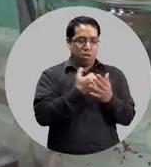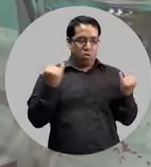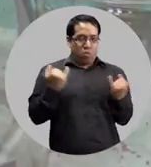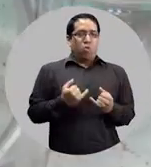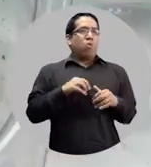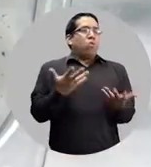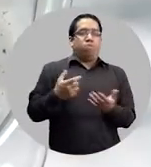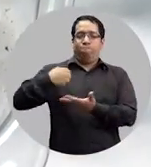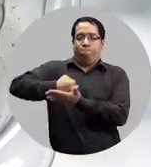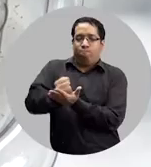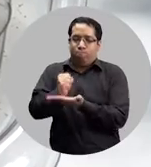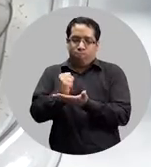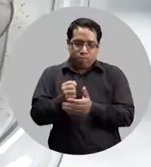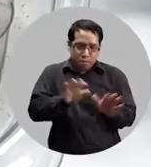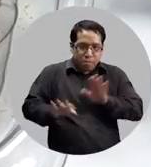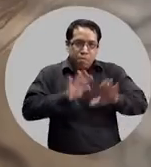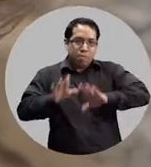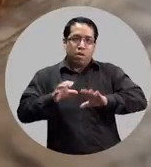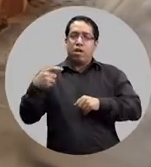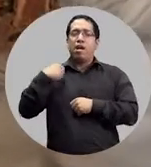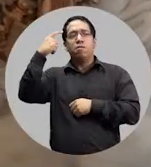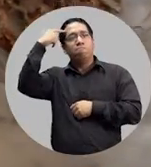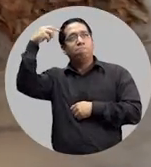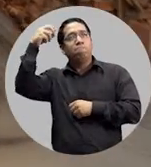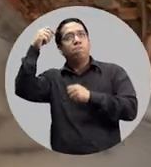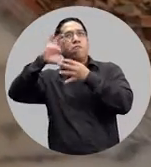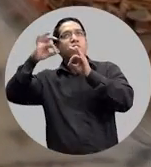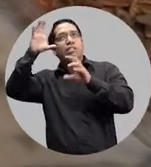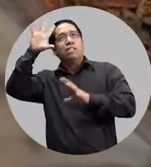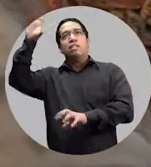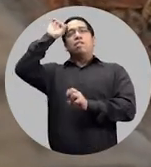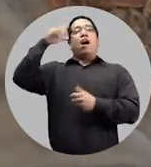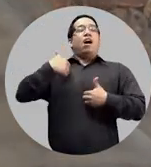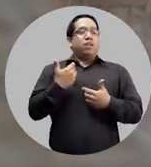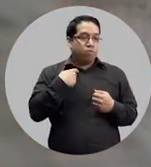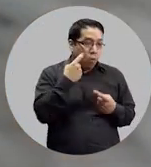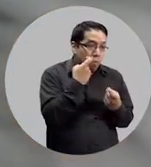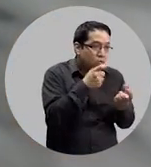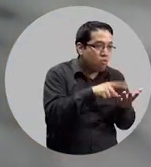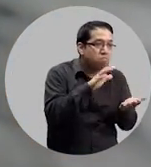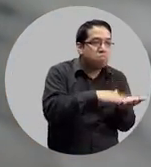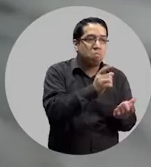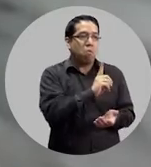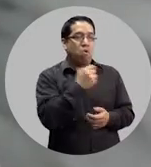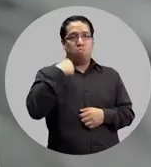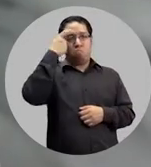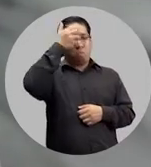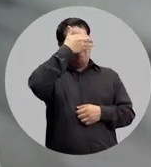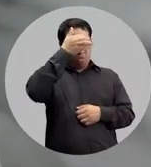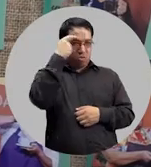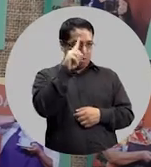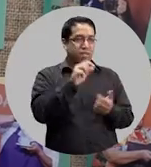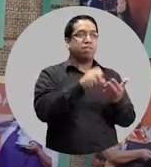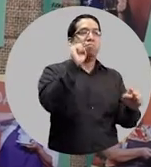utilizando hierbas medicinales. La frase que le inspira es, si no lo intentas, nunca sabrás si eres capaz. Idalia